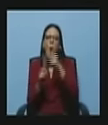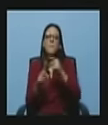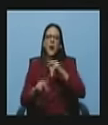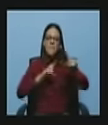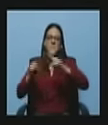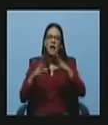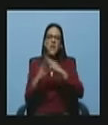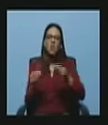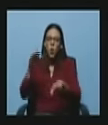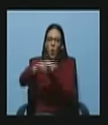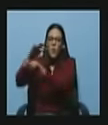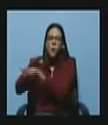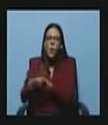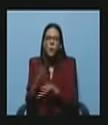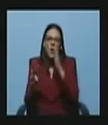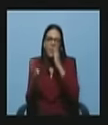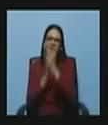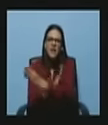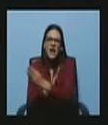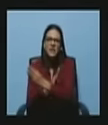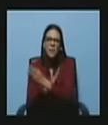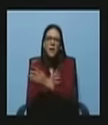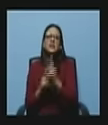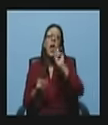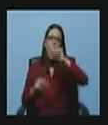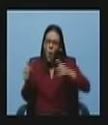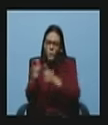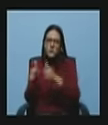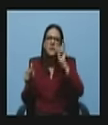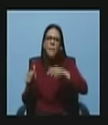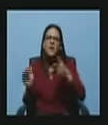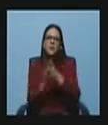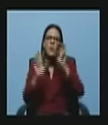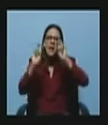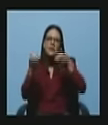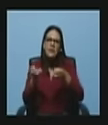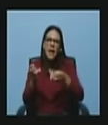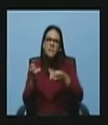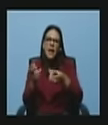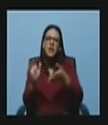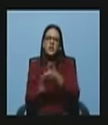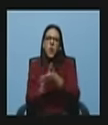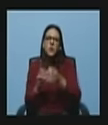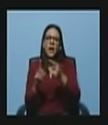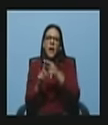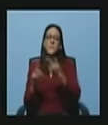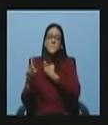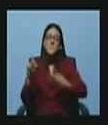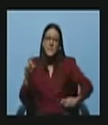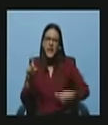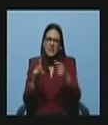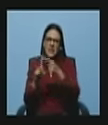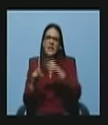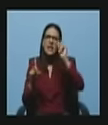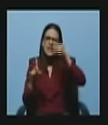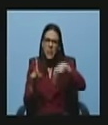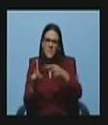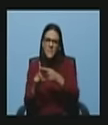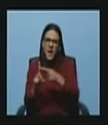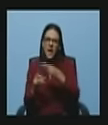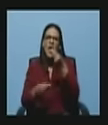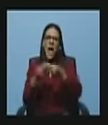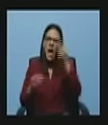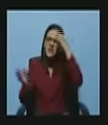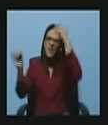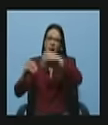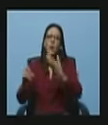También otro punto es el tema del IMAO. El presidente era Juan Lara, sin embargo, por instrucciones